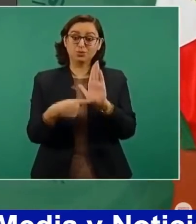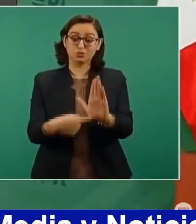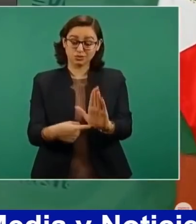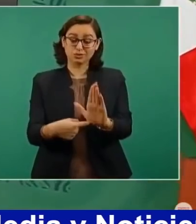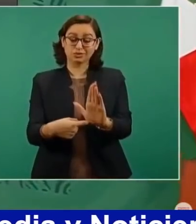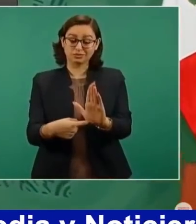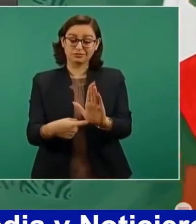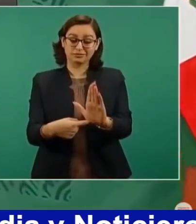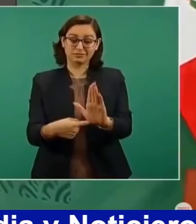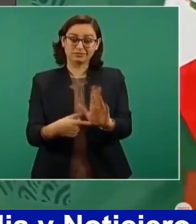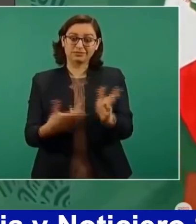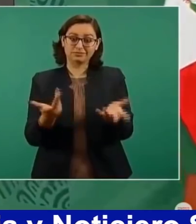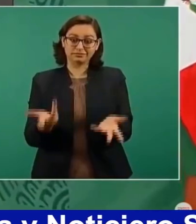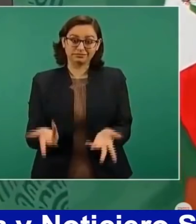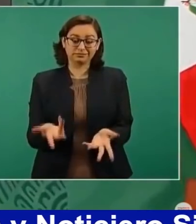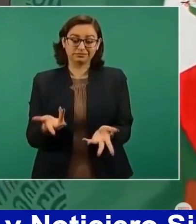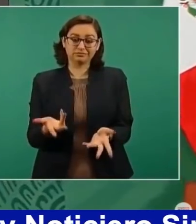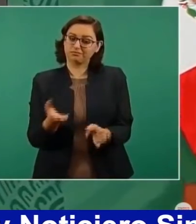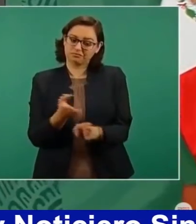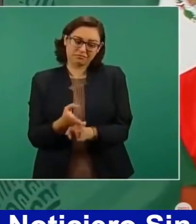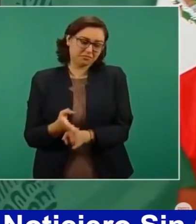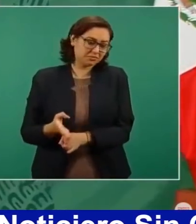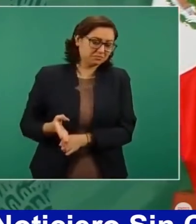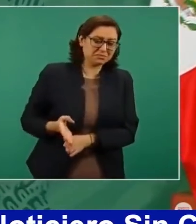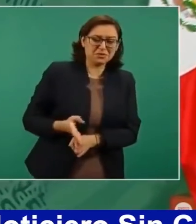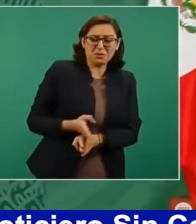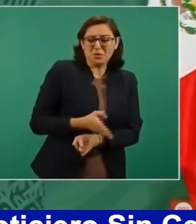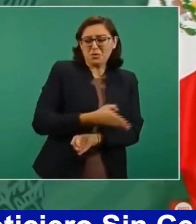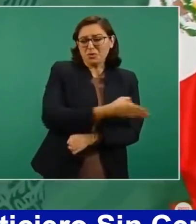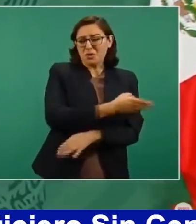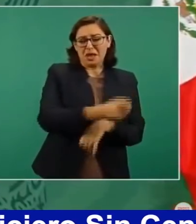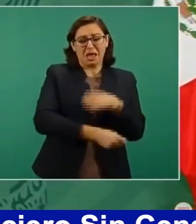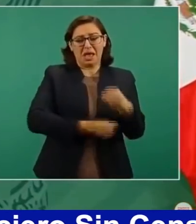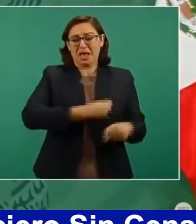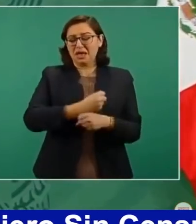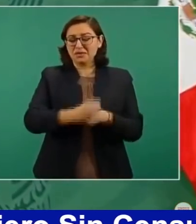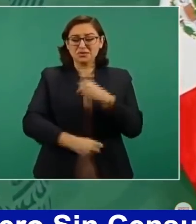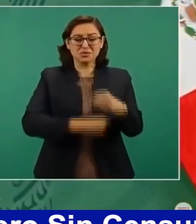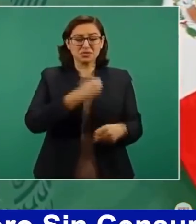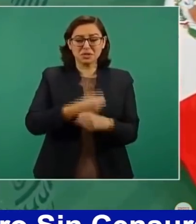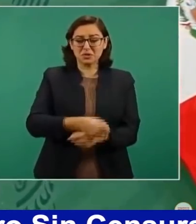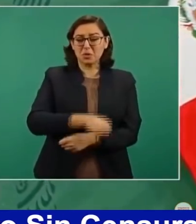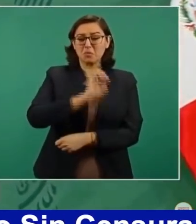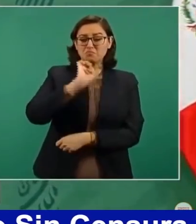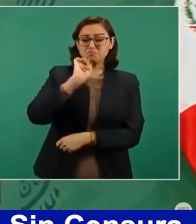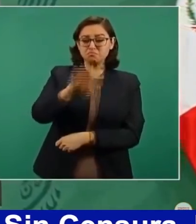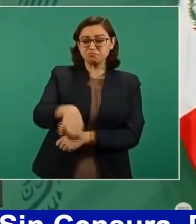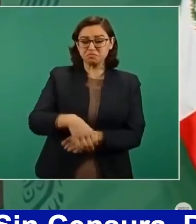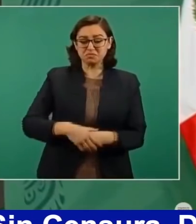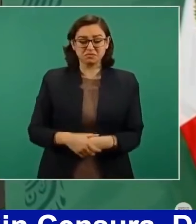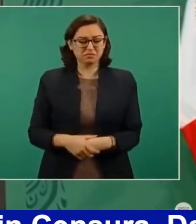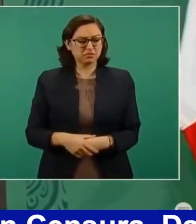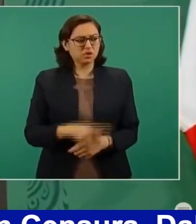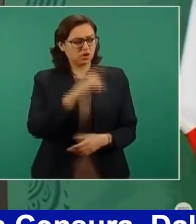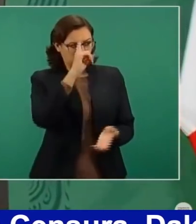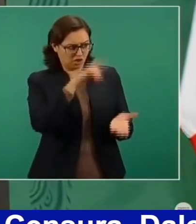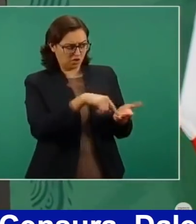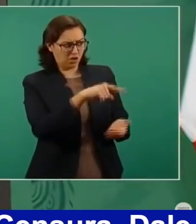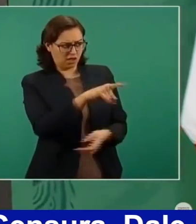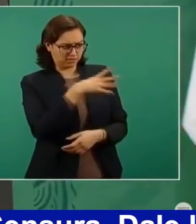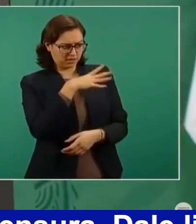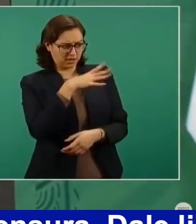Eso fue lo que manejaron los tecnócratas desde hace mucho tiempo. Carlos Torres debe de tener.